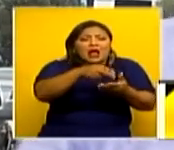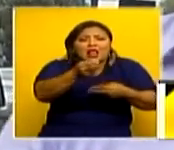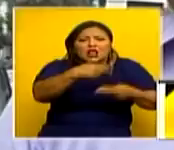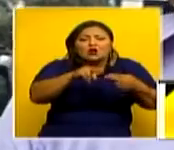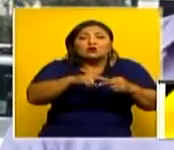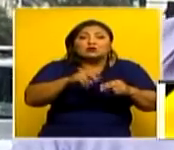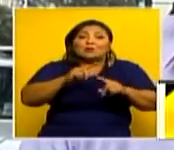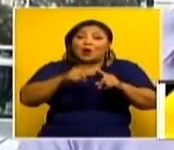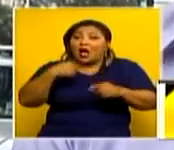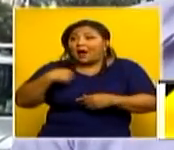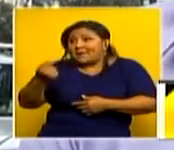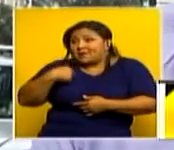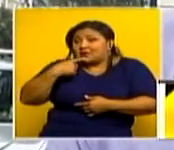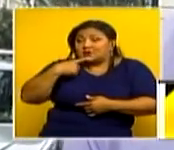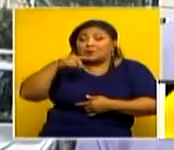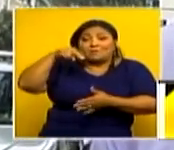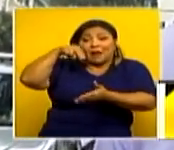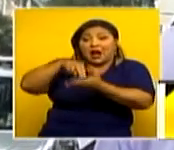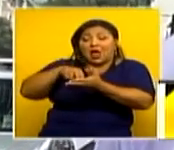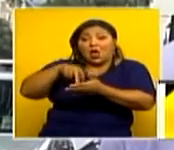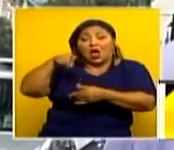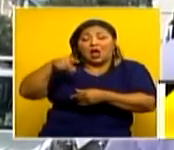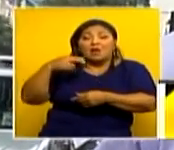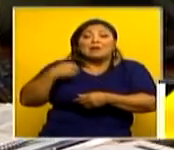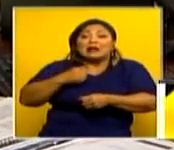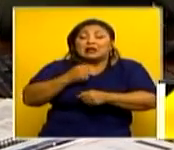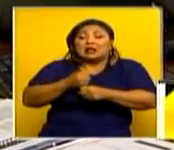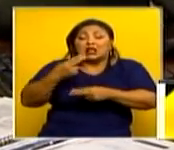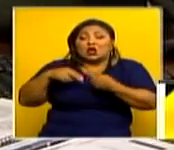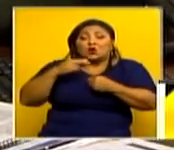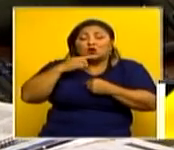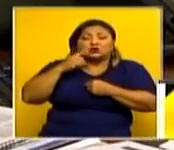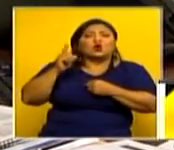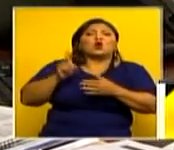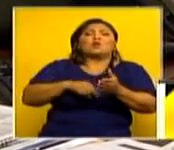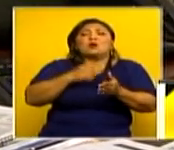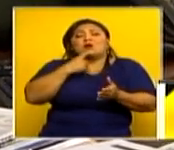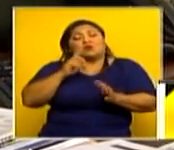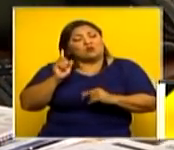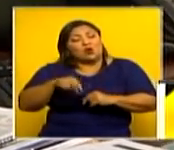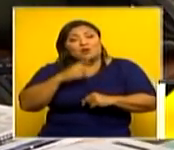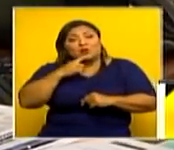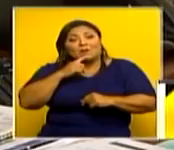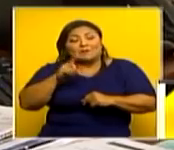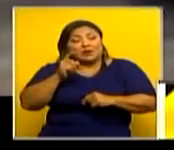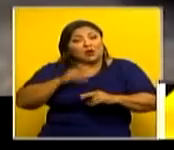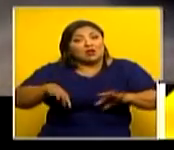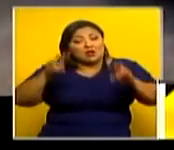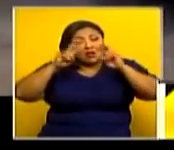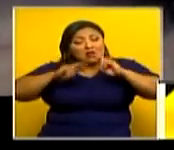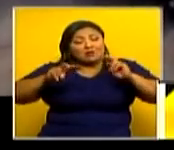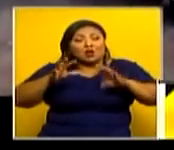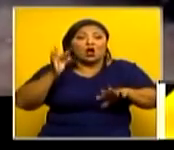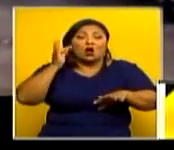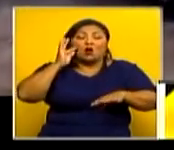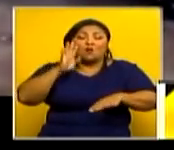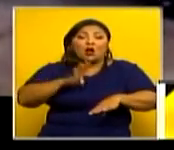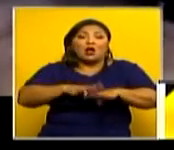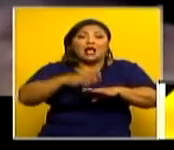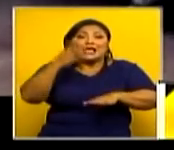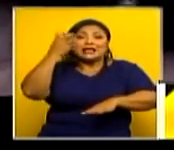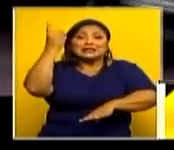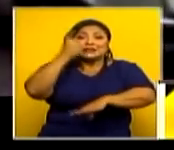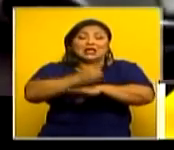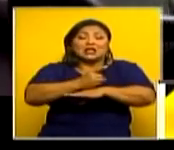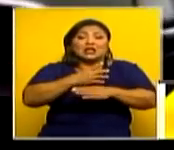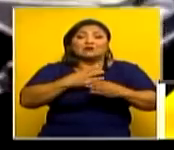me puedo parar, pues. ¿Quién es el que insiste en pararse? En ambos casos se realizan las investigaciones, mientras que la comerciante fue detenida por 15 días